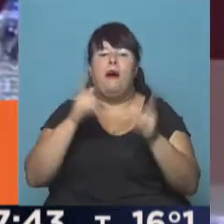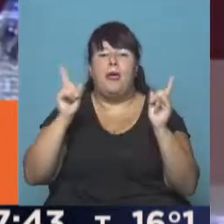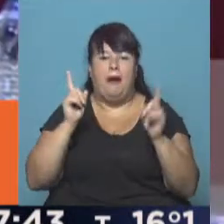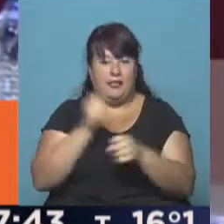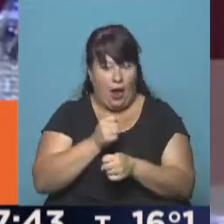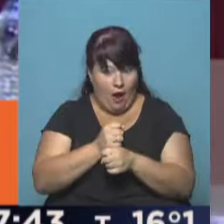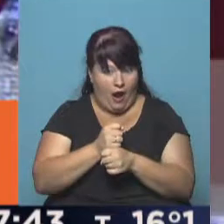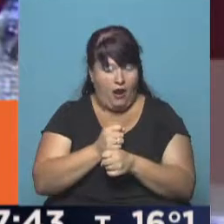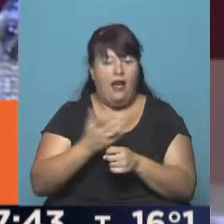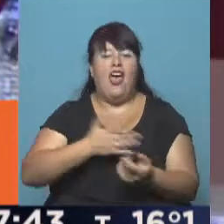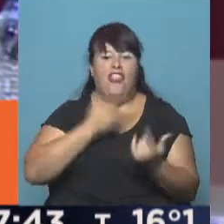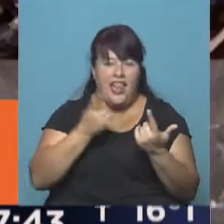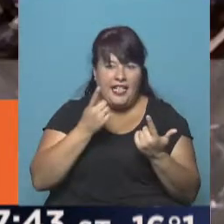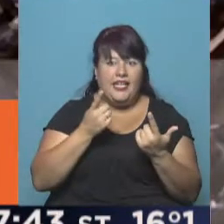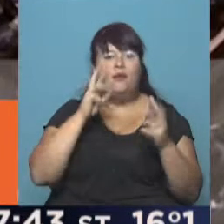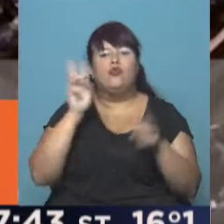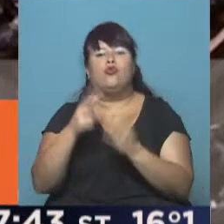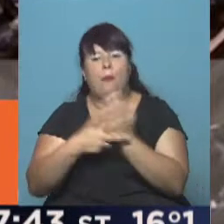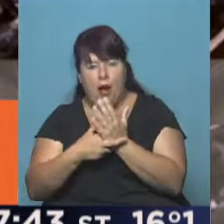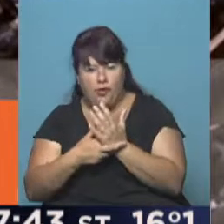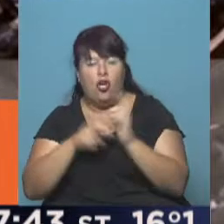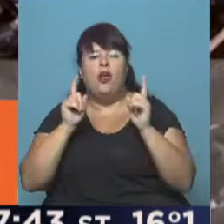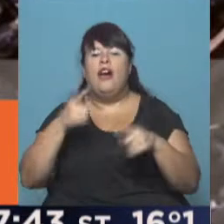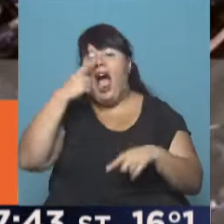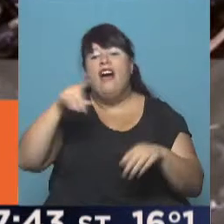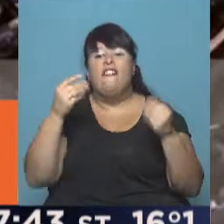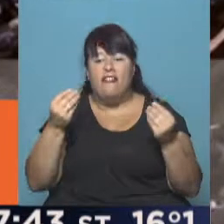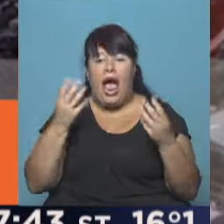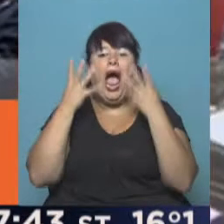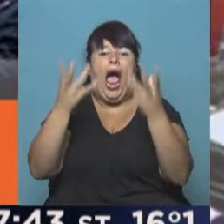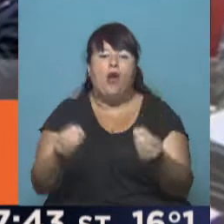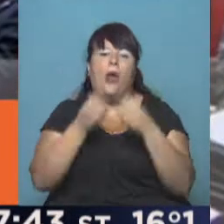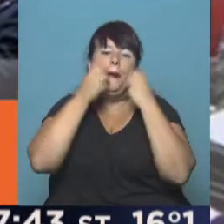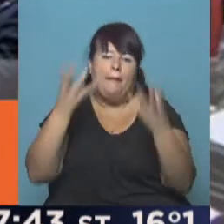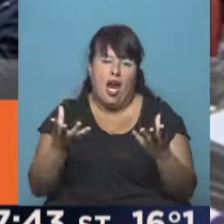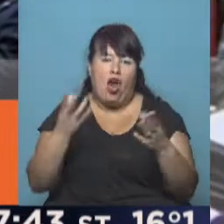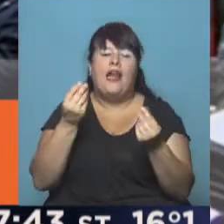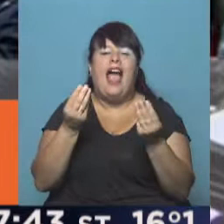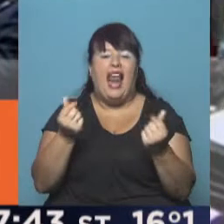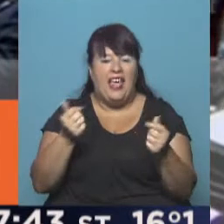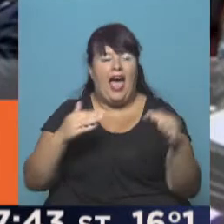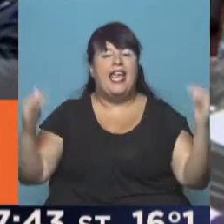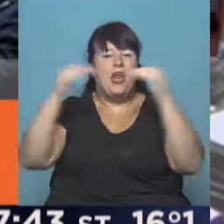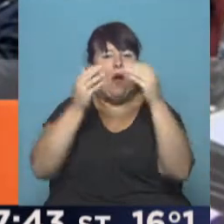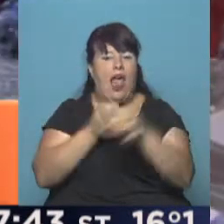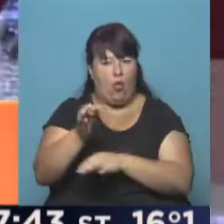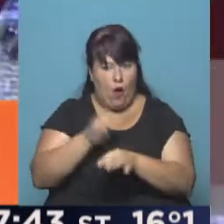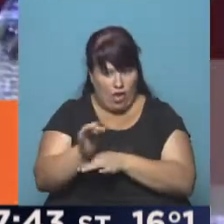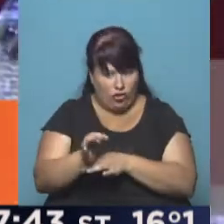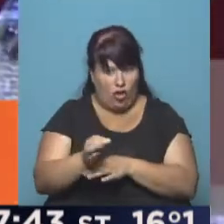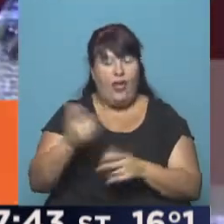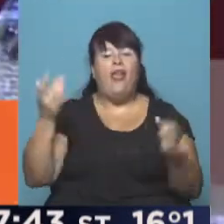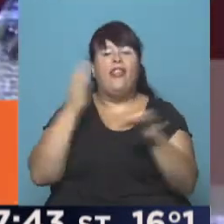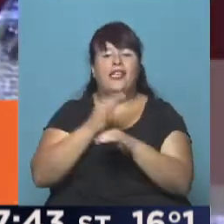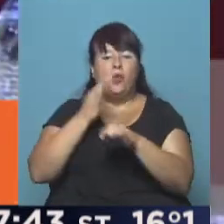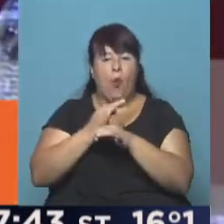docentes, de directivos y supervisores. Su finalidad será contribuir al mejoramiento de la calidad y equidad educativa de las